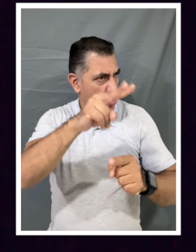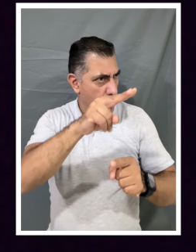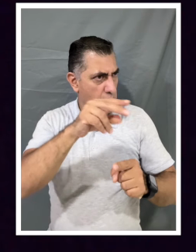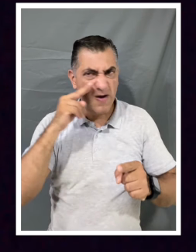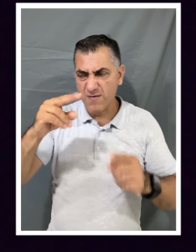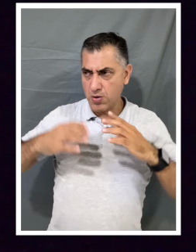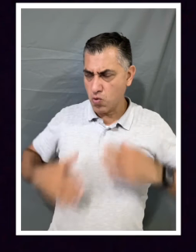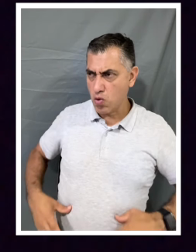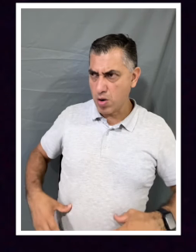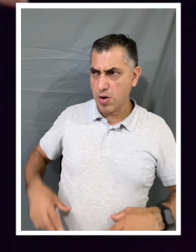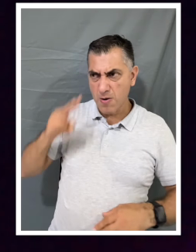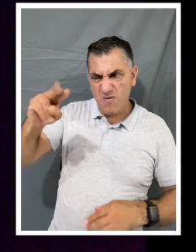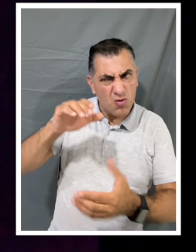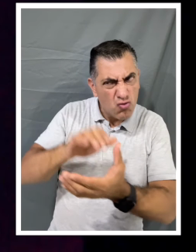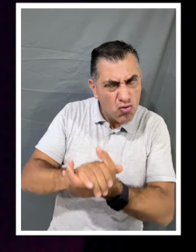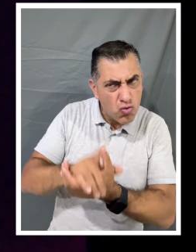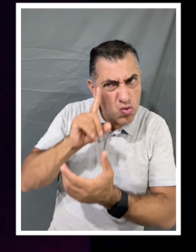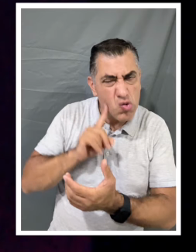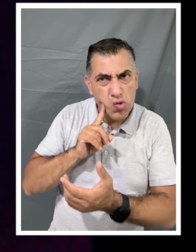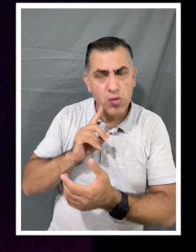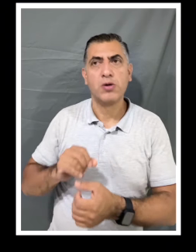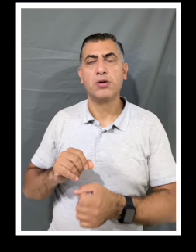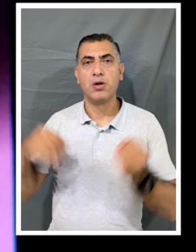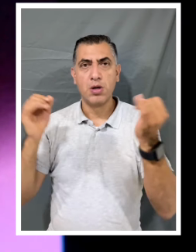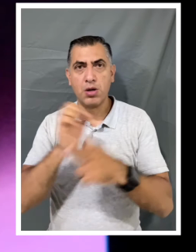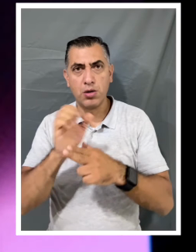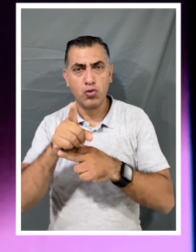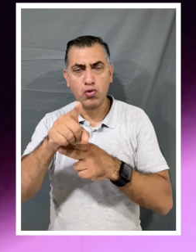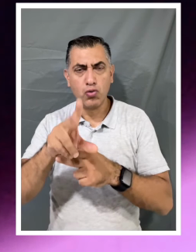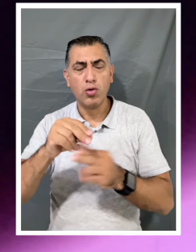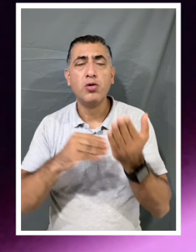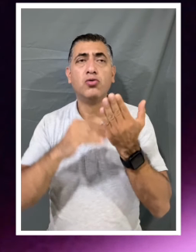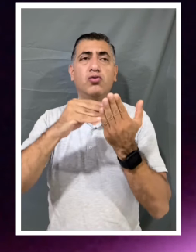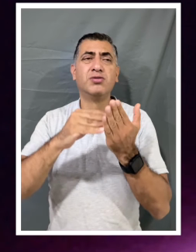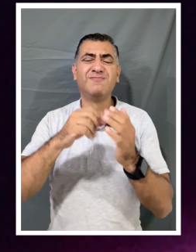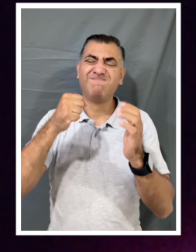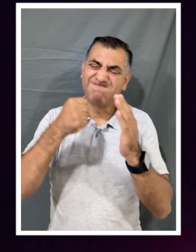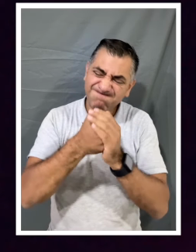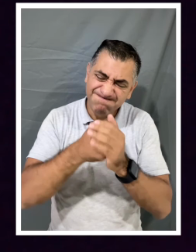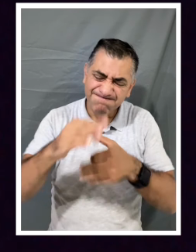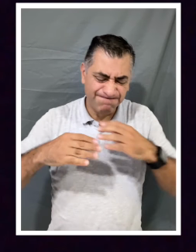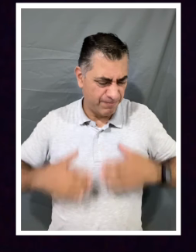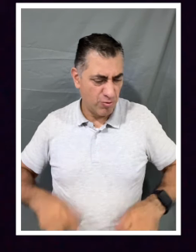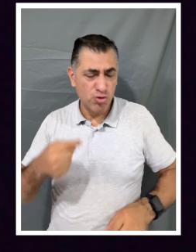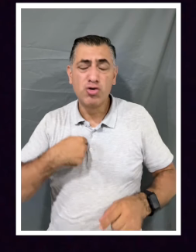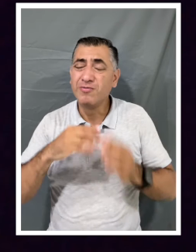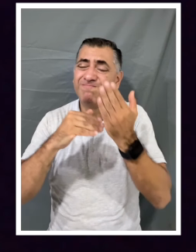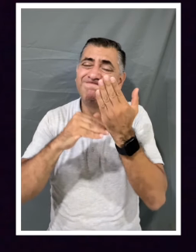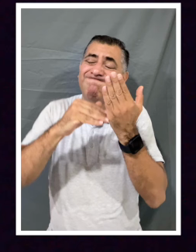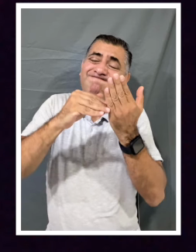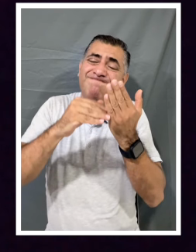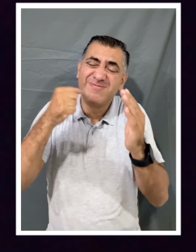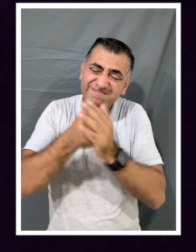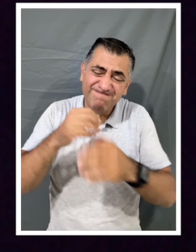ve a su novia ve a su esposa de manera que cuando tú no maduras afectas a todo el cuerpo cuando yo no maduro